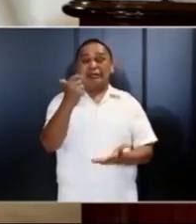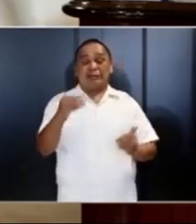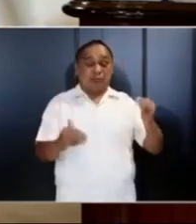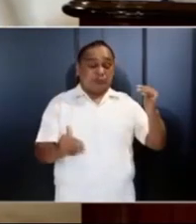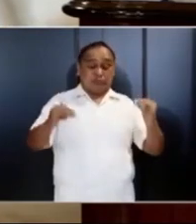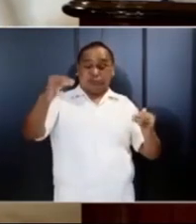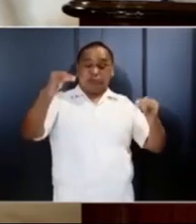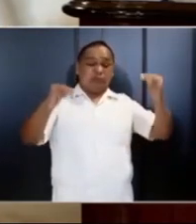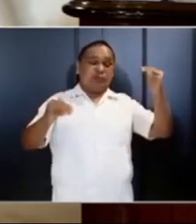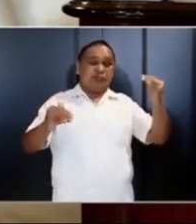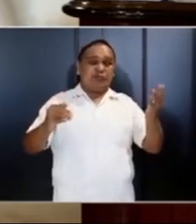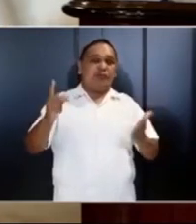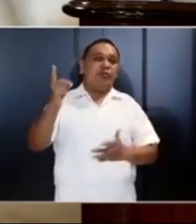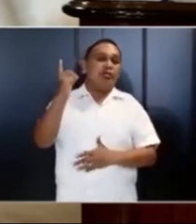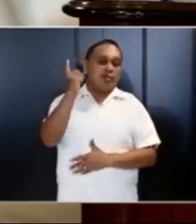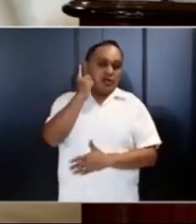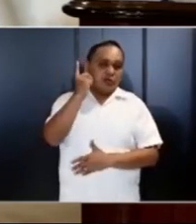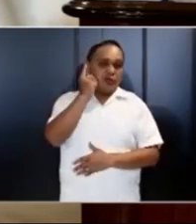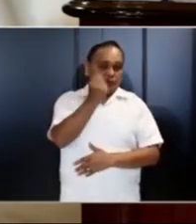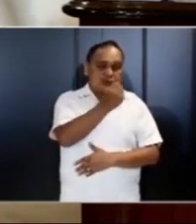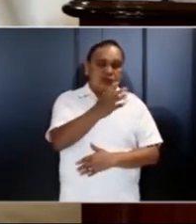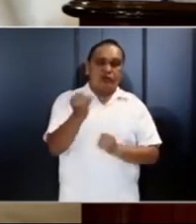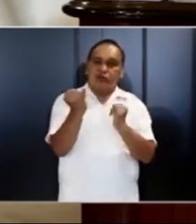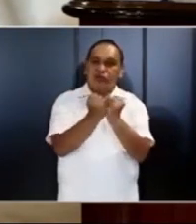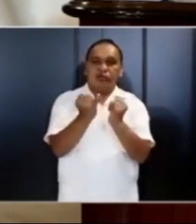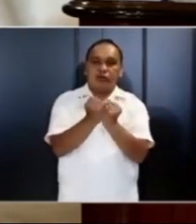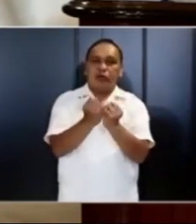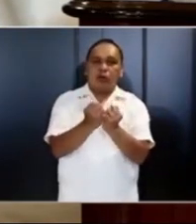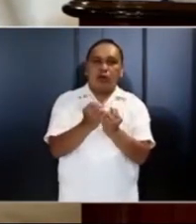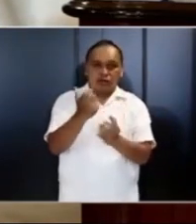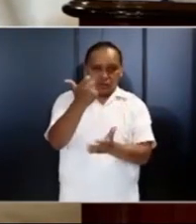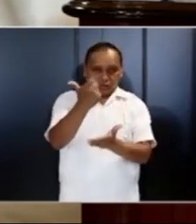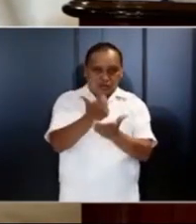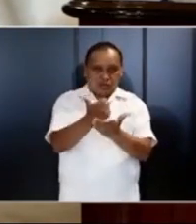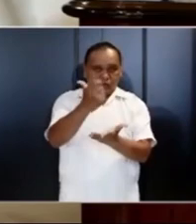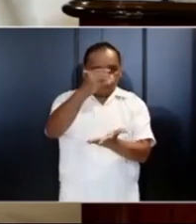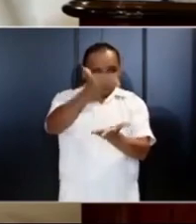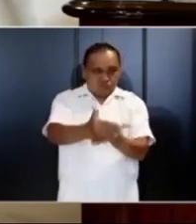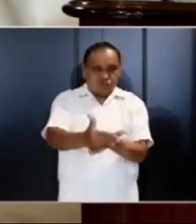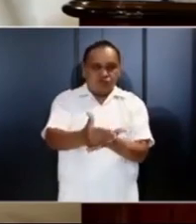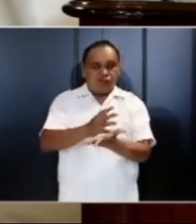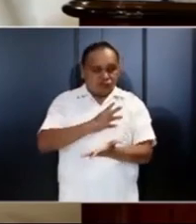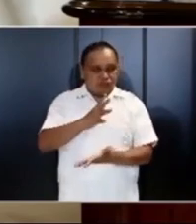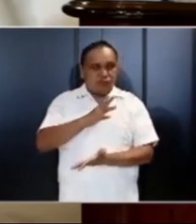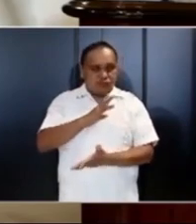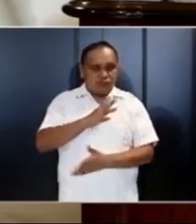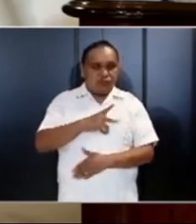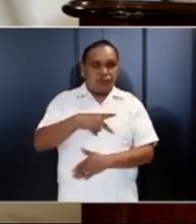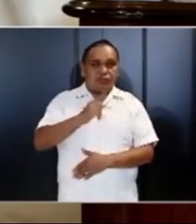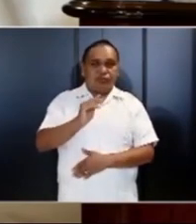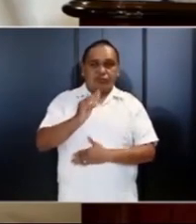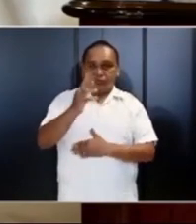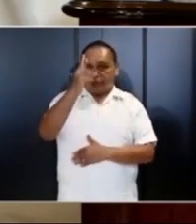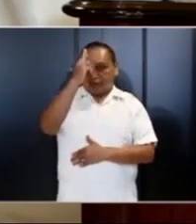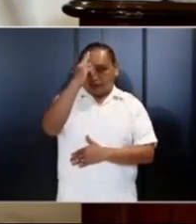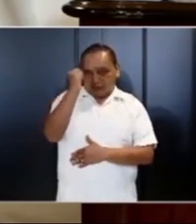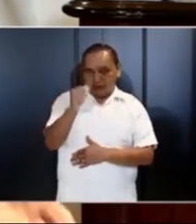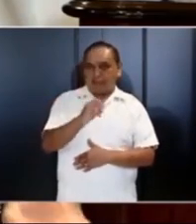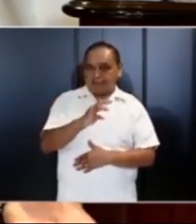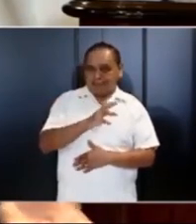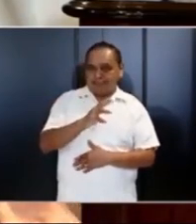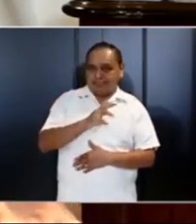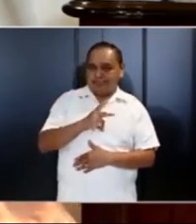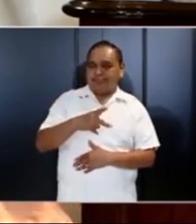Pero a los diputados igual, tenían topes muy razonables, por así decirlo, para hacer campañas tendiendo a que fueran austeras.